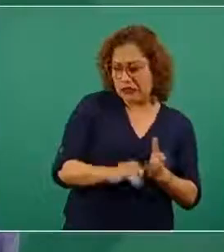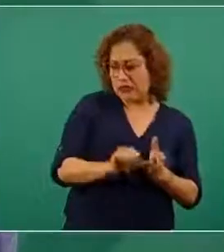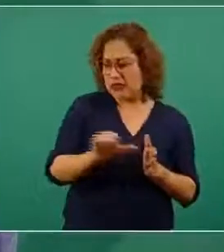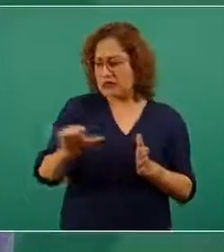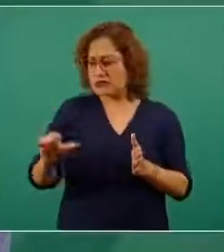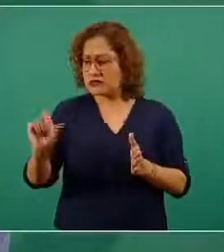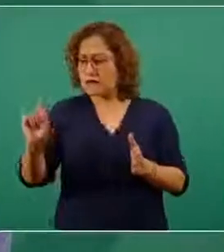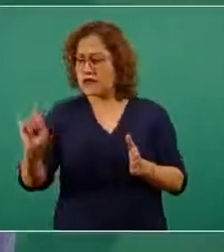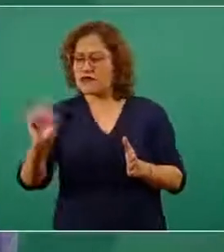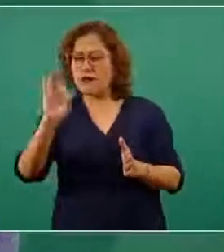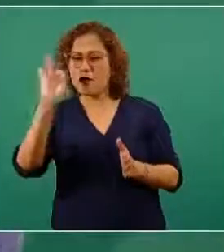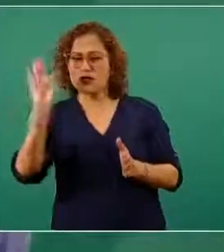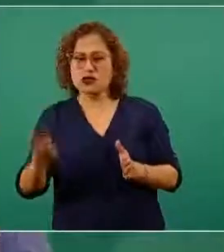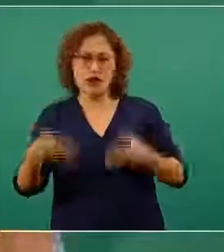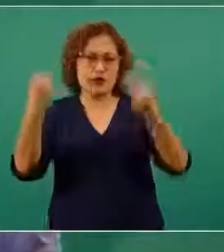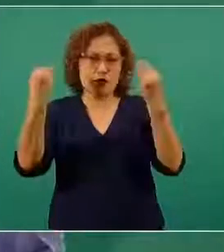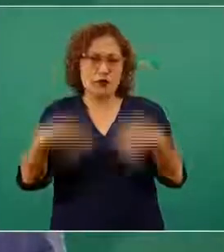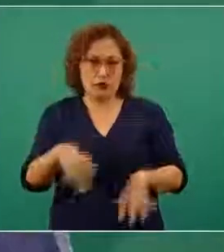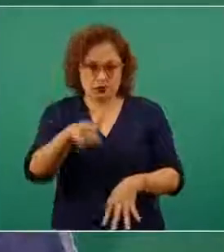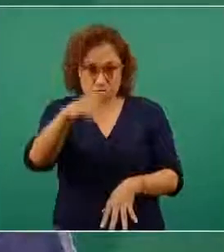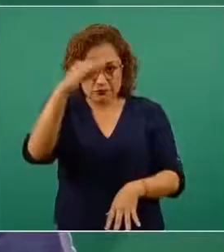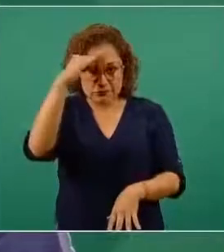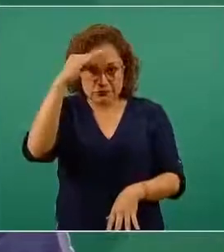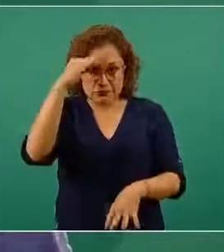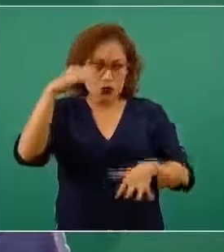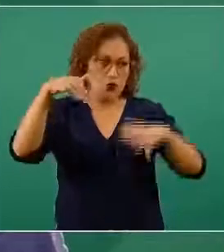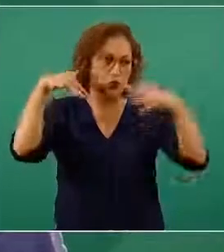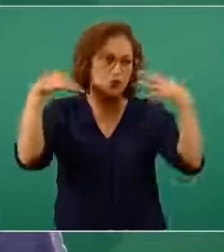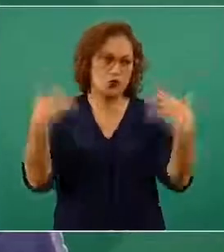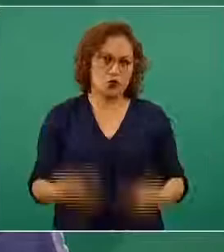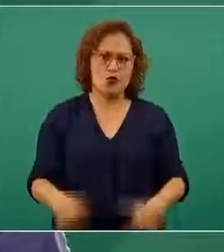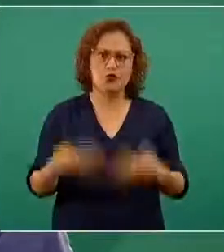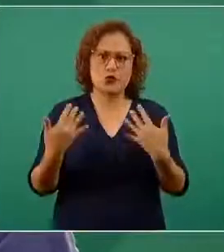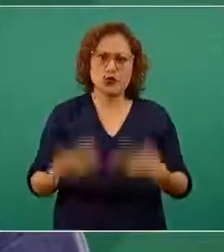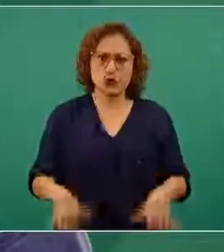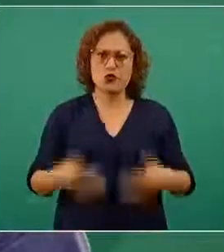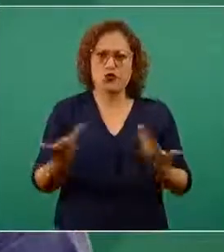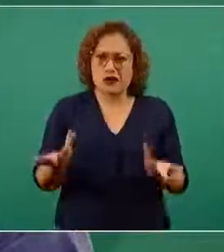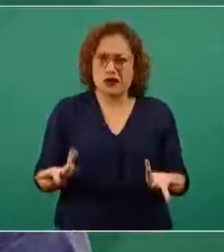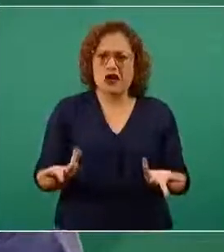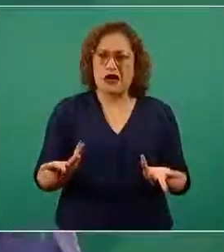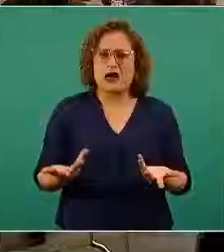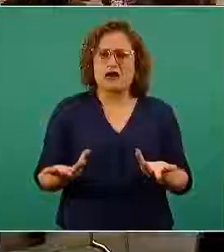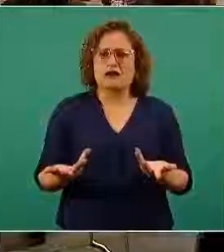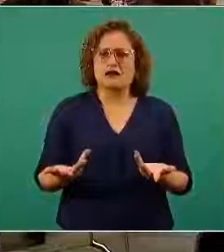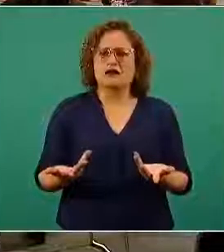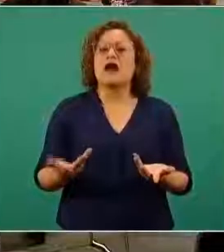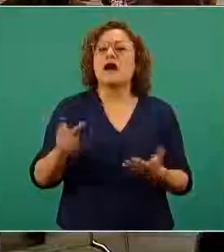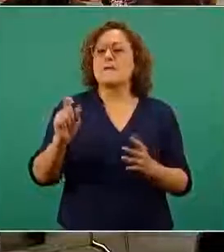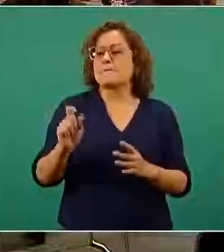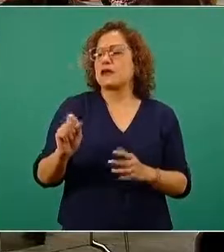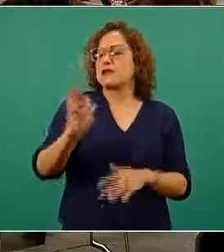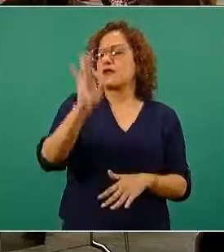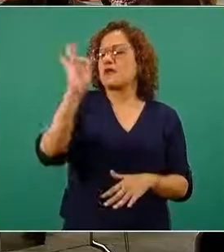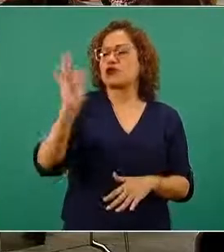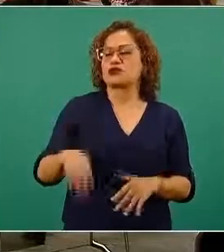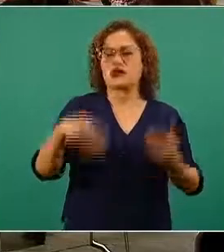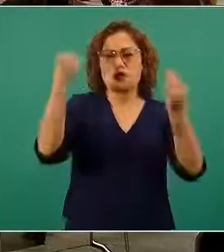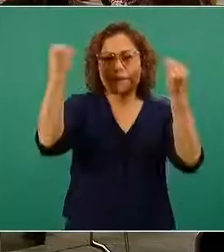15%, 20%. Imagínense, una quinta parte de las vacunas en todas las administraciones previas se